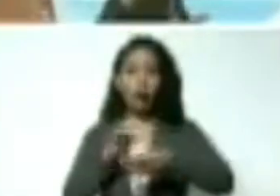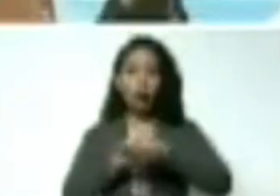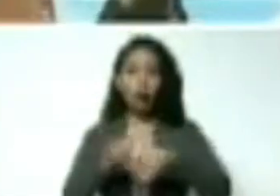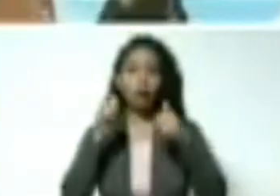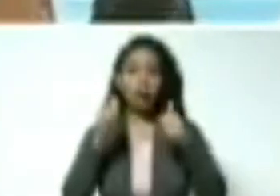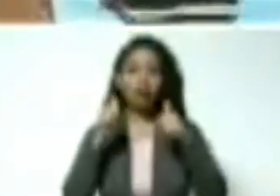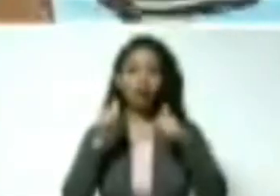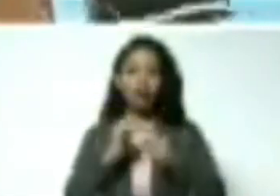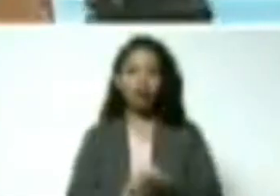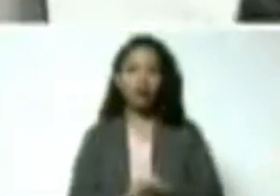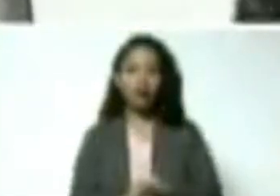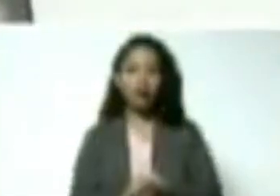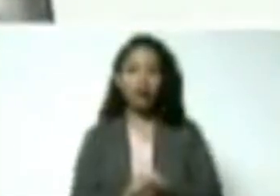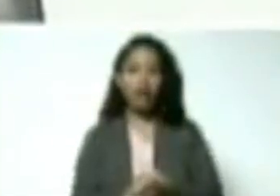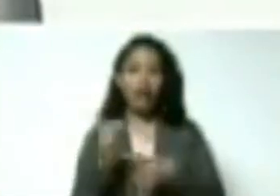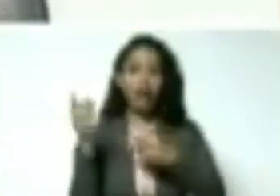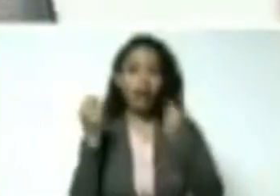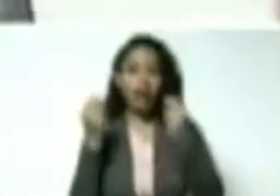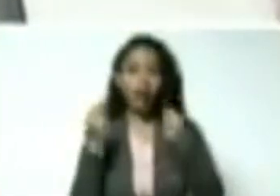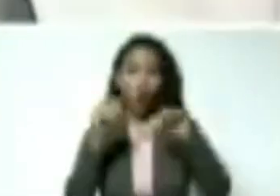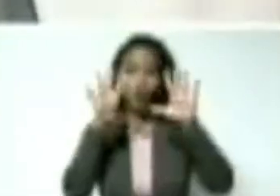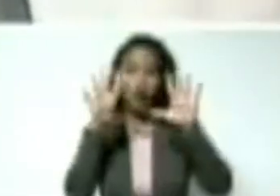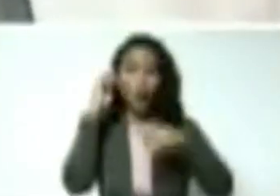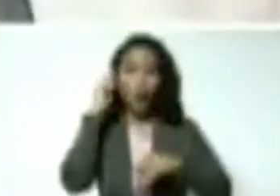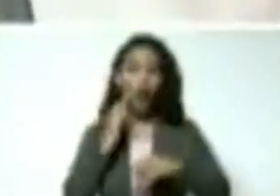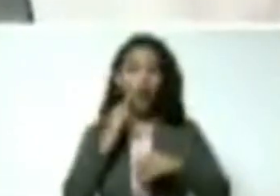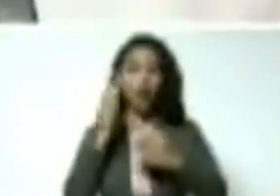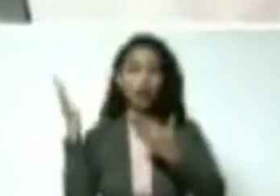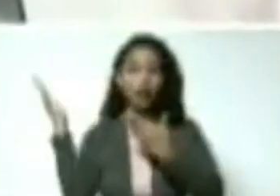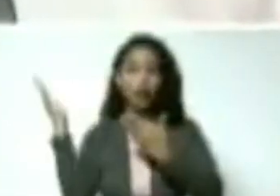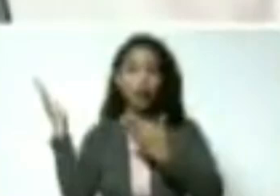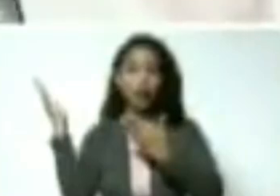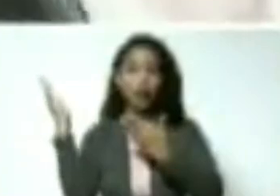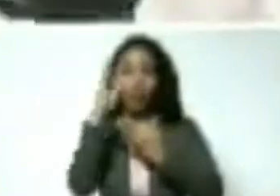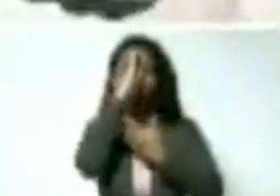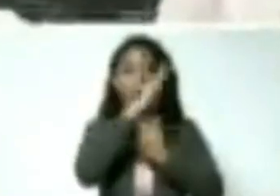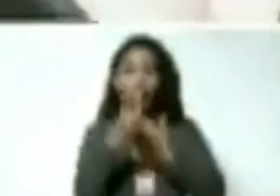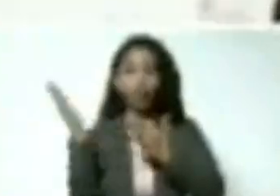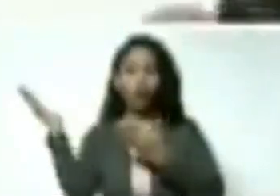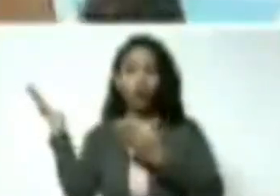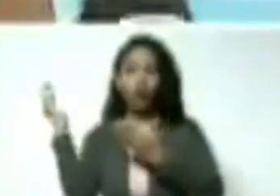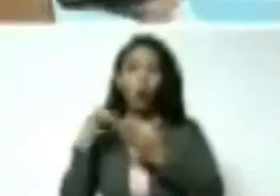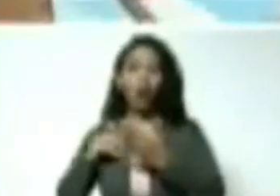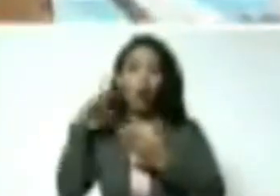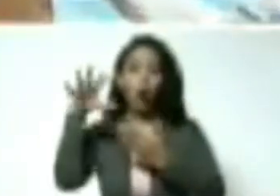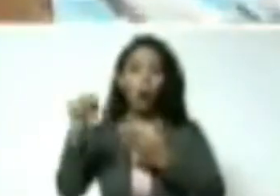bellos les van a costar 9 bolívares directamente. Y usted va a poder